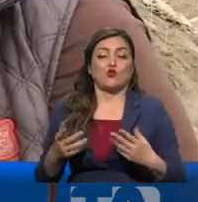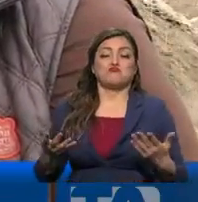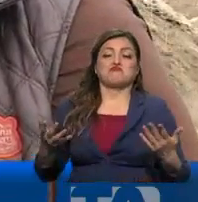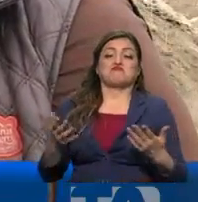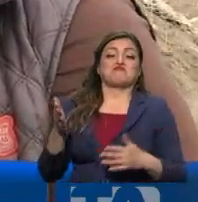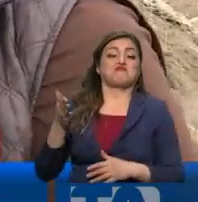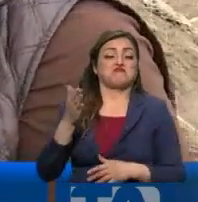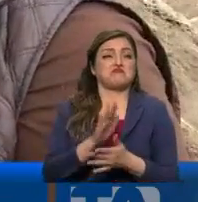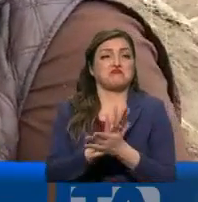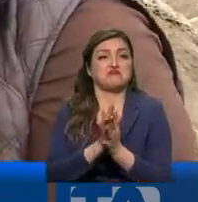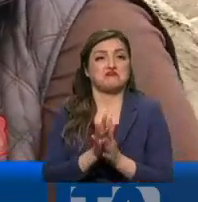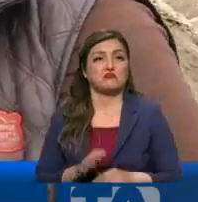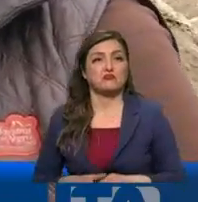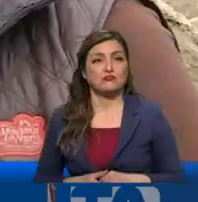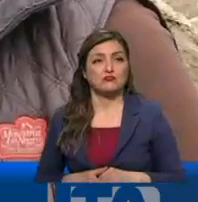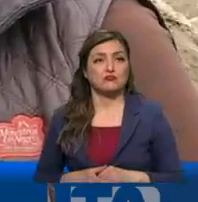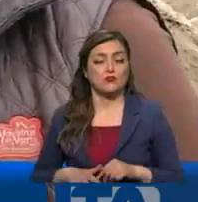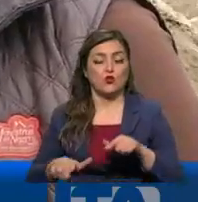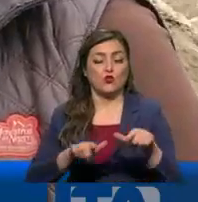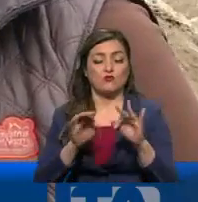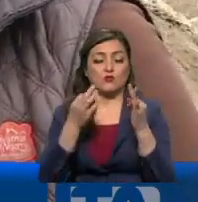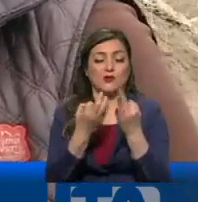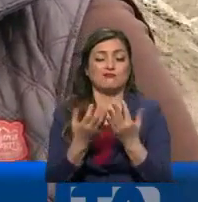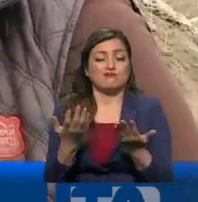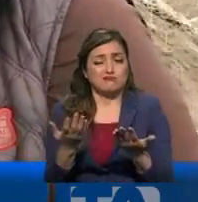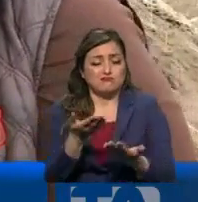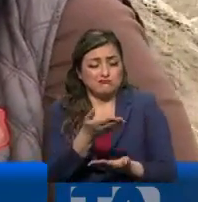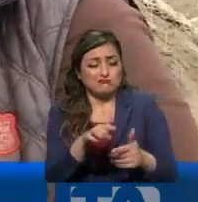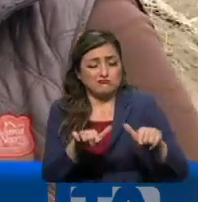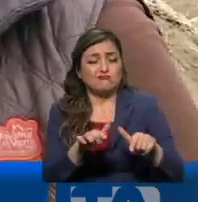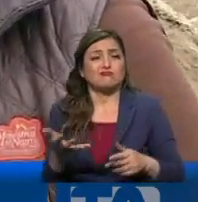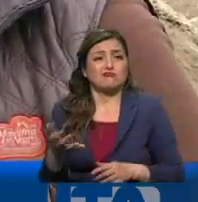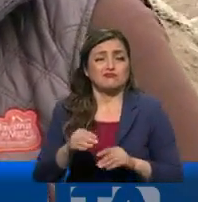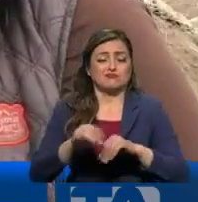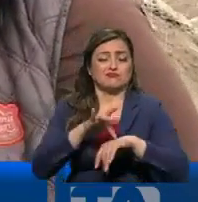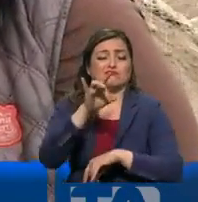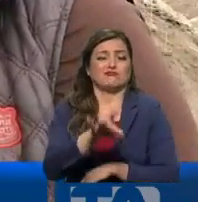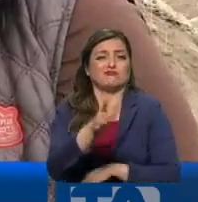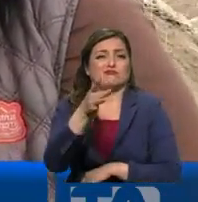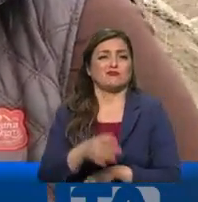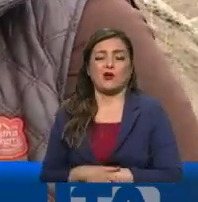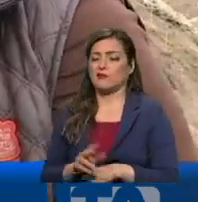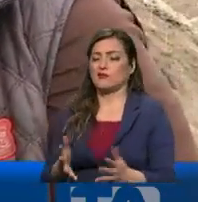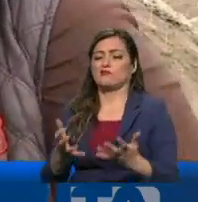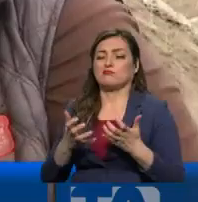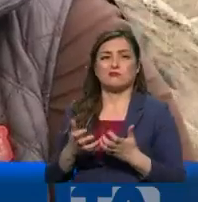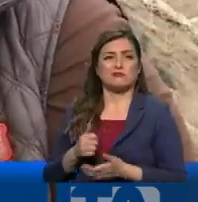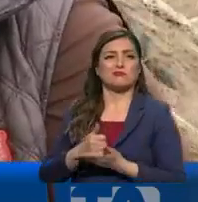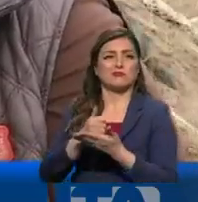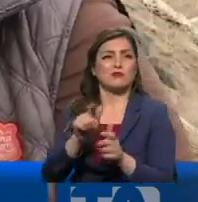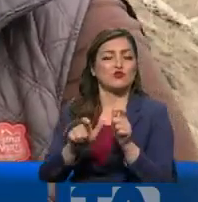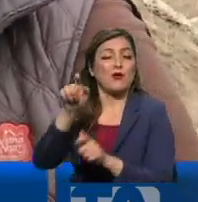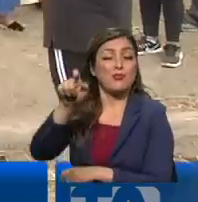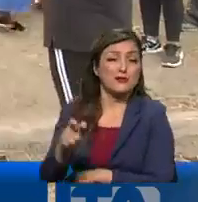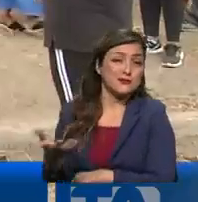ir. Ya, y si hay un espacio para familias que no tienen, ¿por qué no? Hay tantos terrenos botados que la gente no quiere. ¿Por qué no dar a la gente que